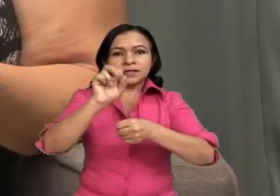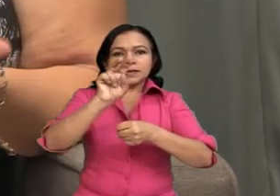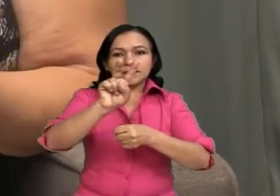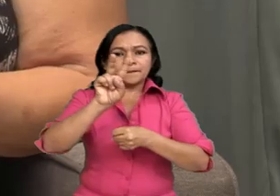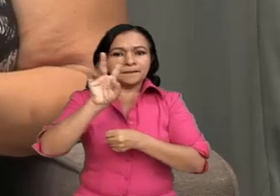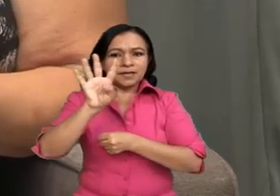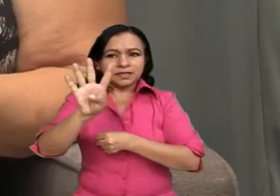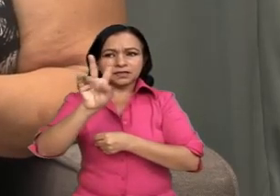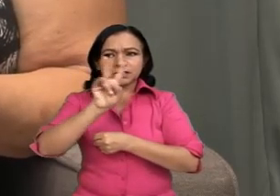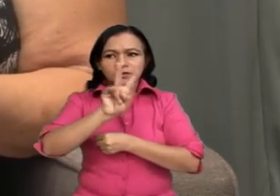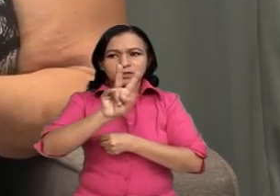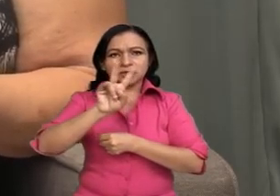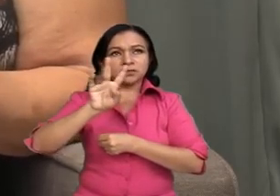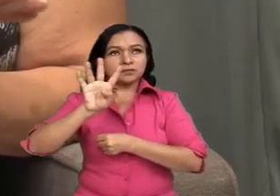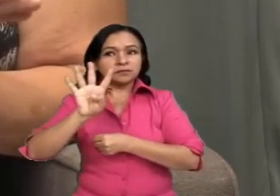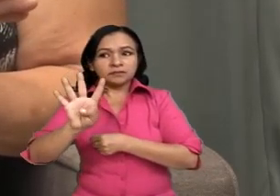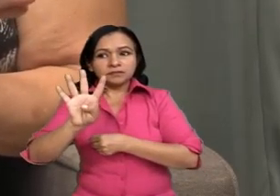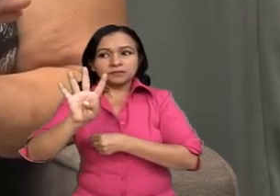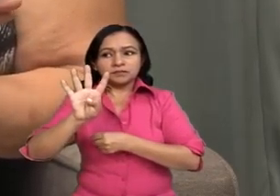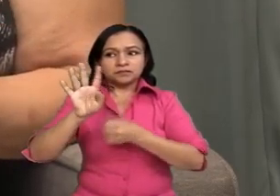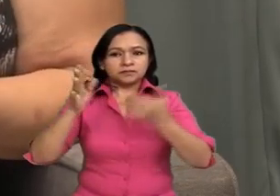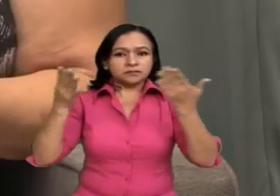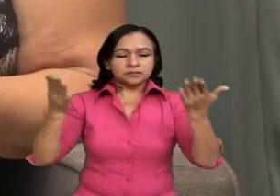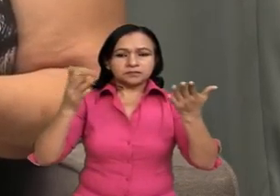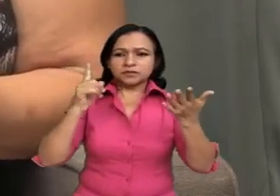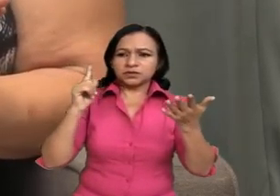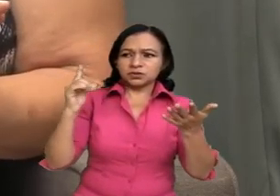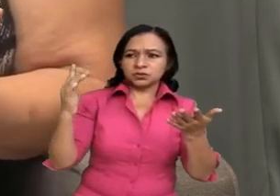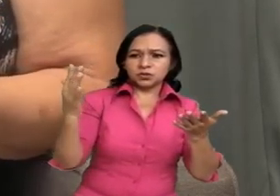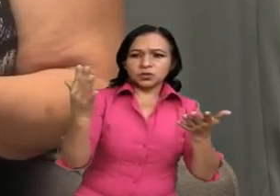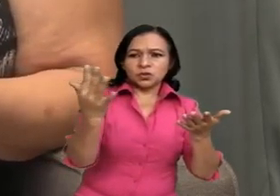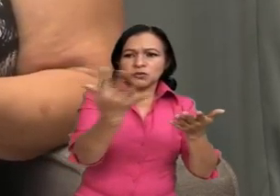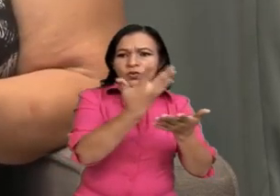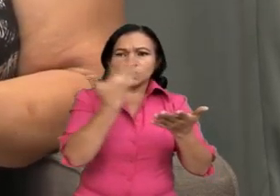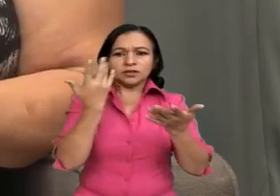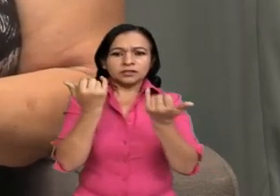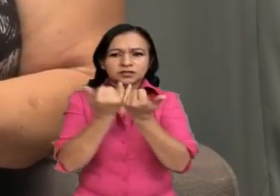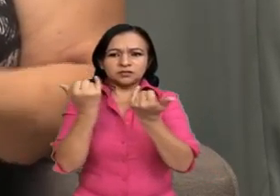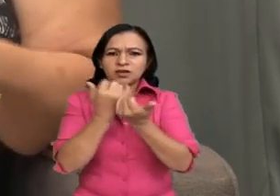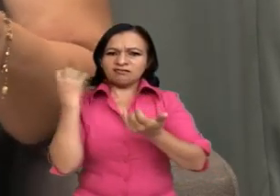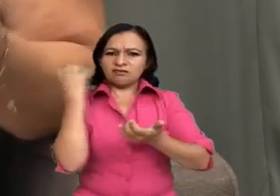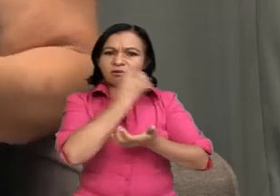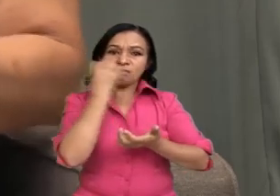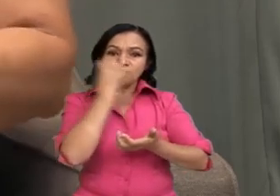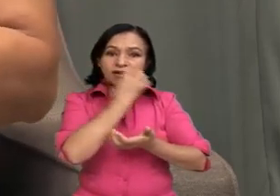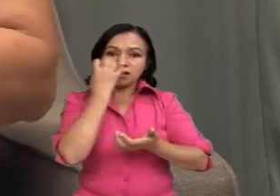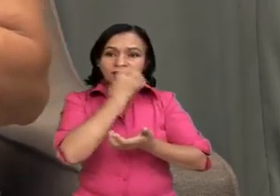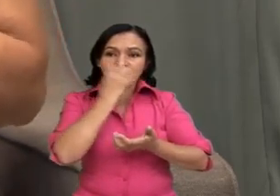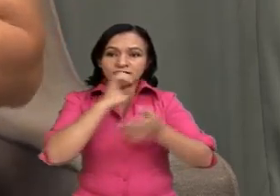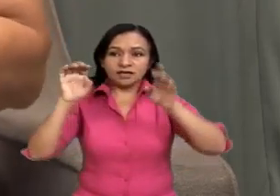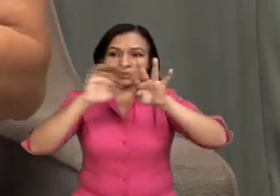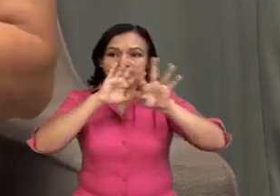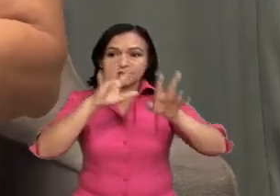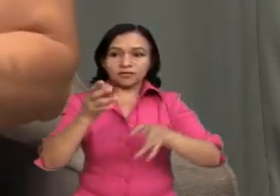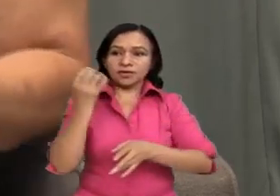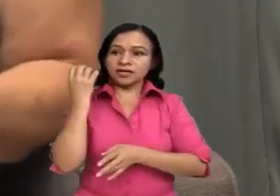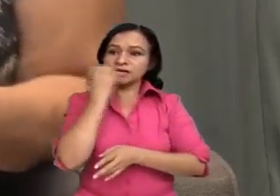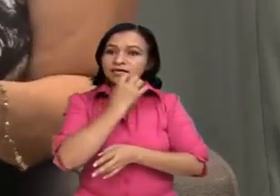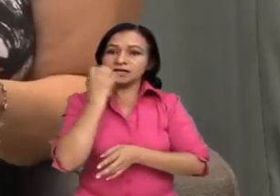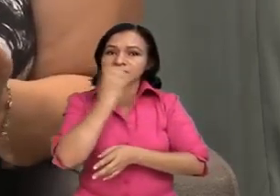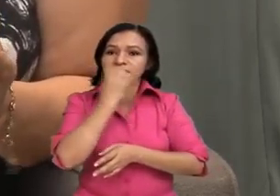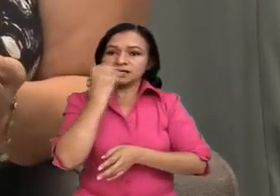24, una manera que era totalmente explotable. Entonces, como no logran entendimiento con la